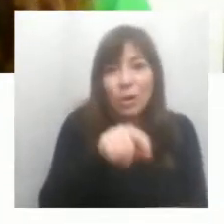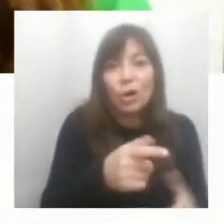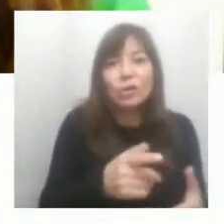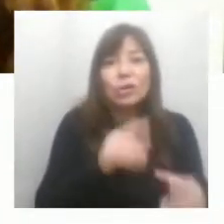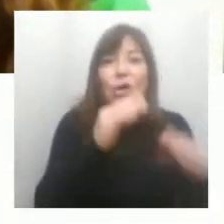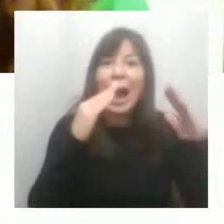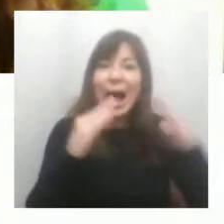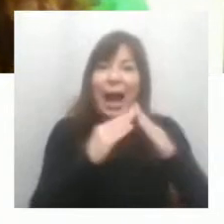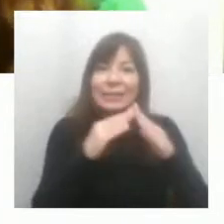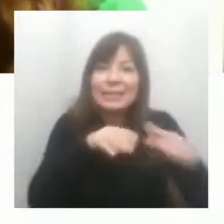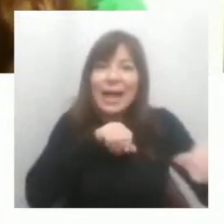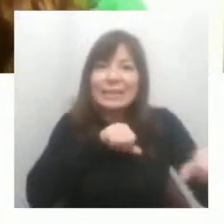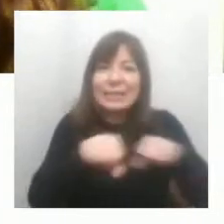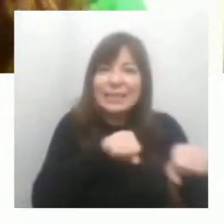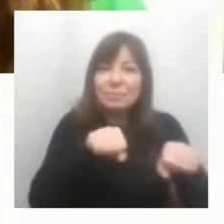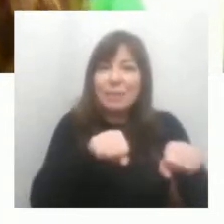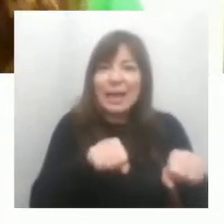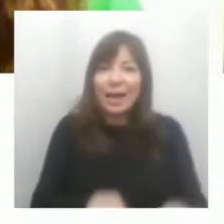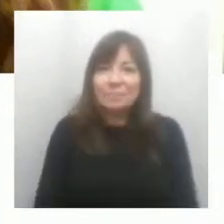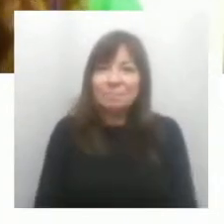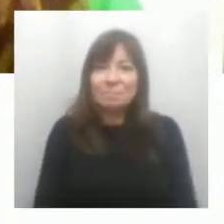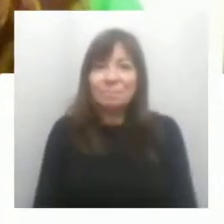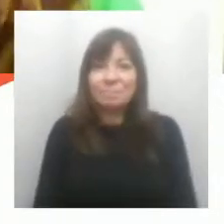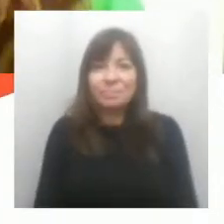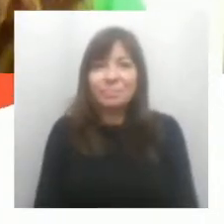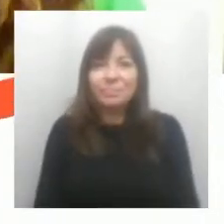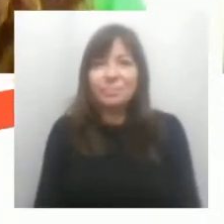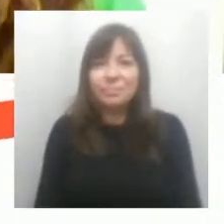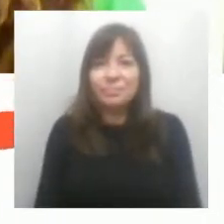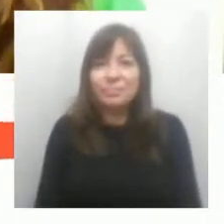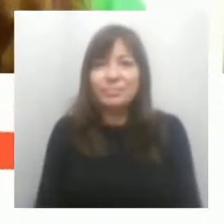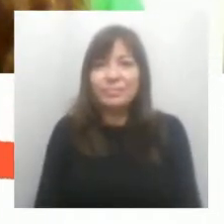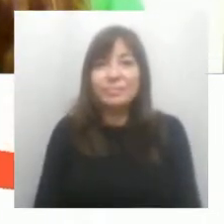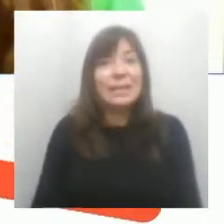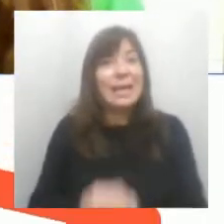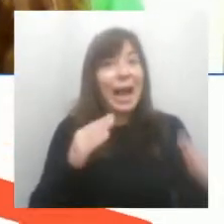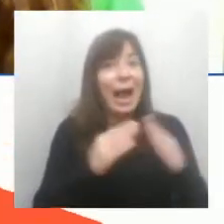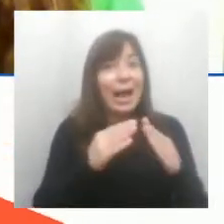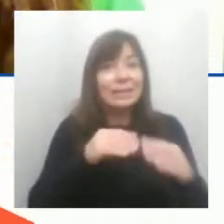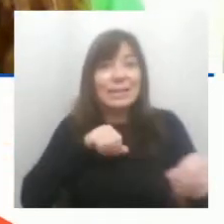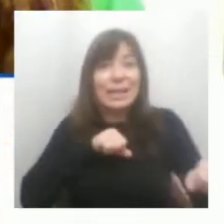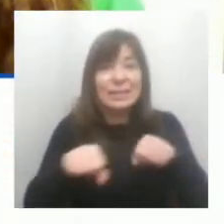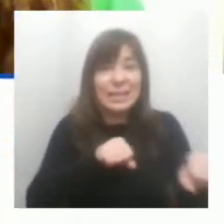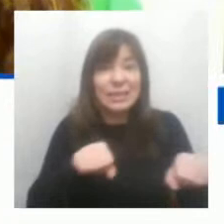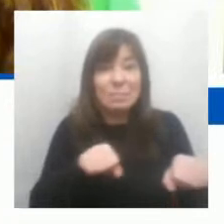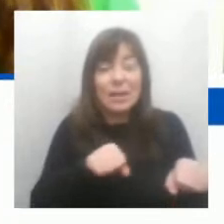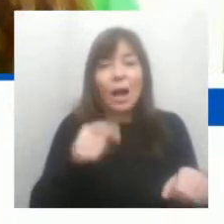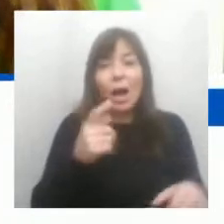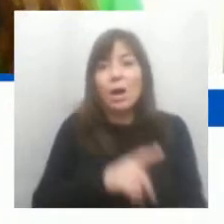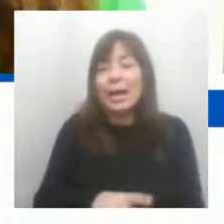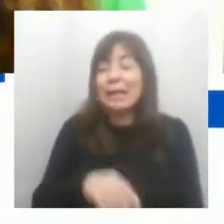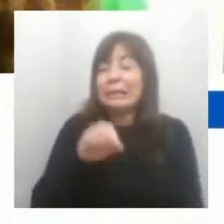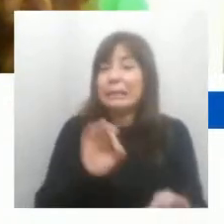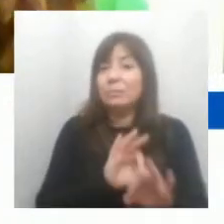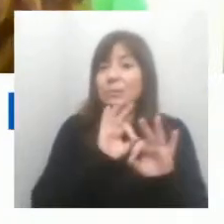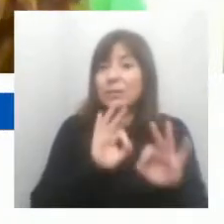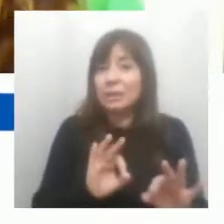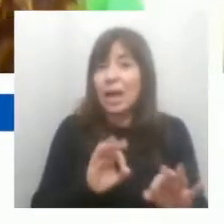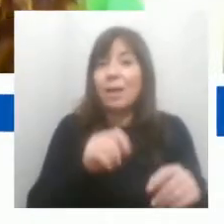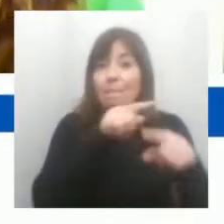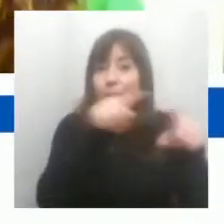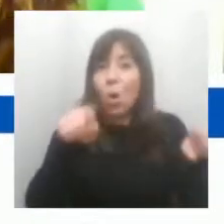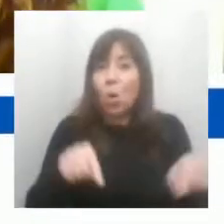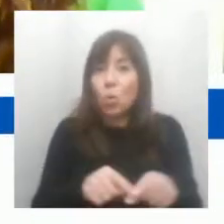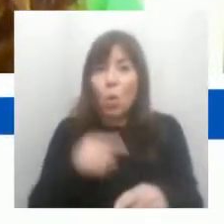Sísmica. Sí, claro que sí. Oye, Pame, la Casa Sísmica es muy particular, ¿ya? Es uno de los módulos más visitados,